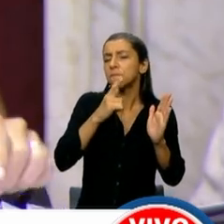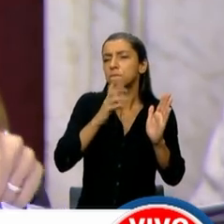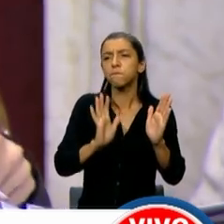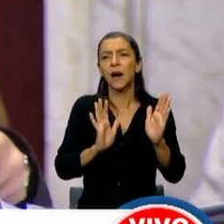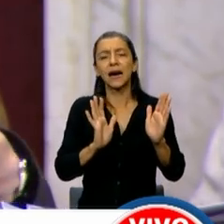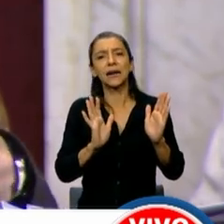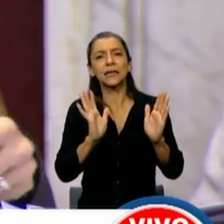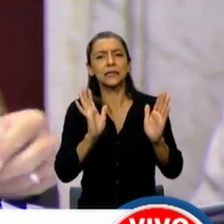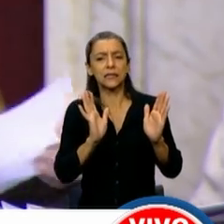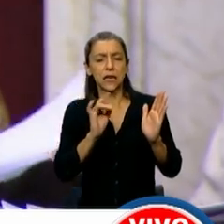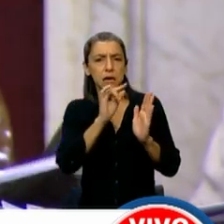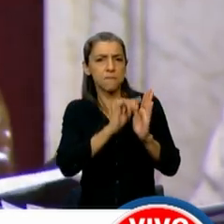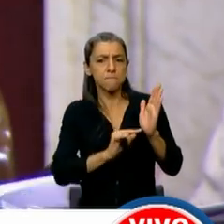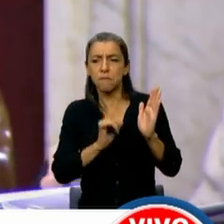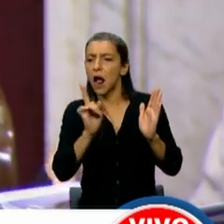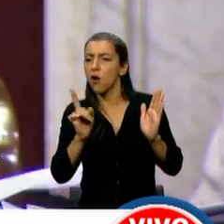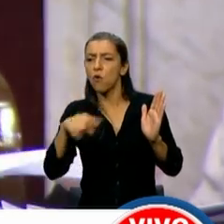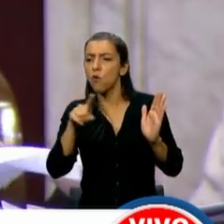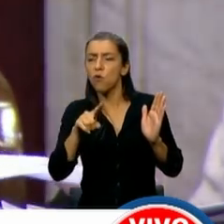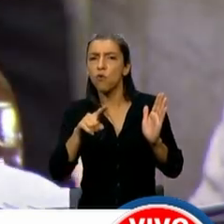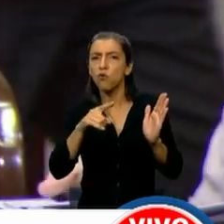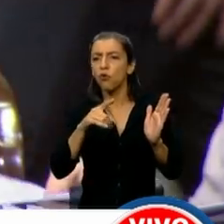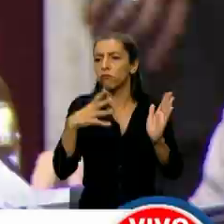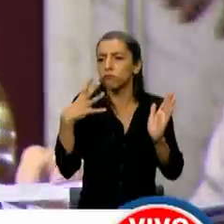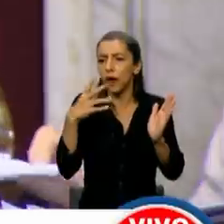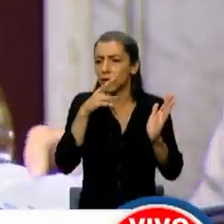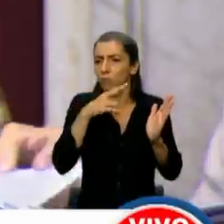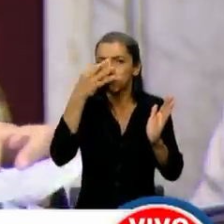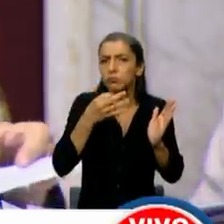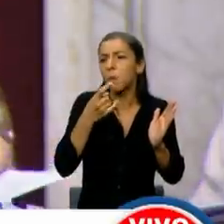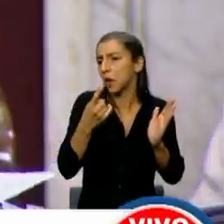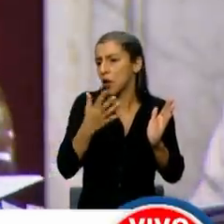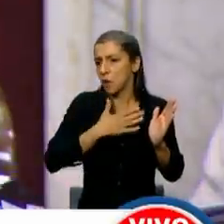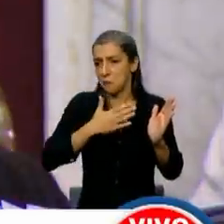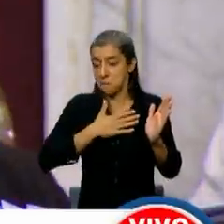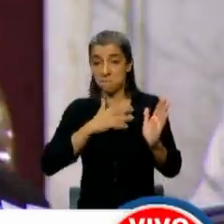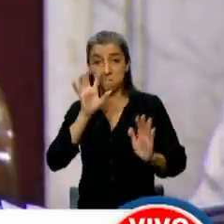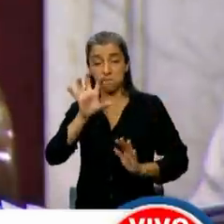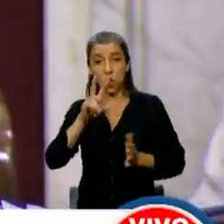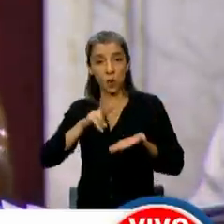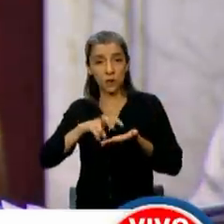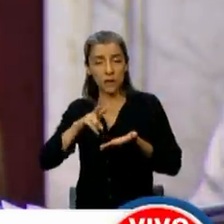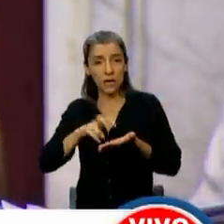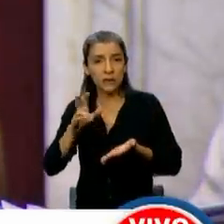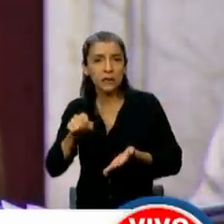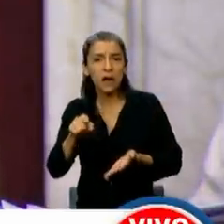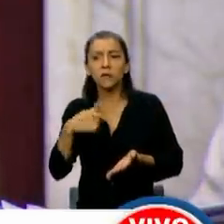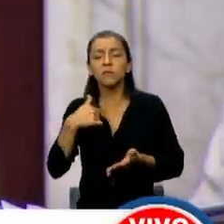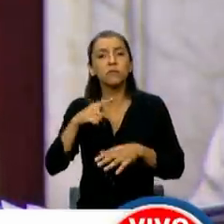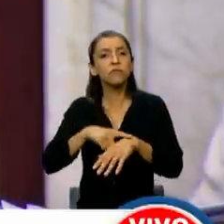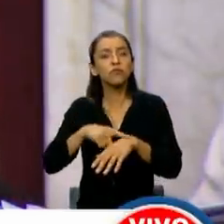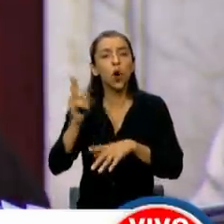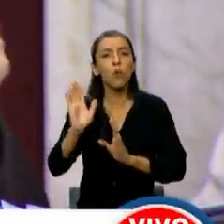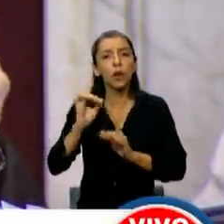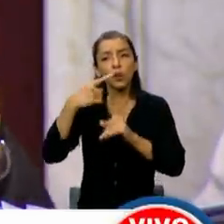estimaciones sin embargo en mi caso tengo una provincia de la provincia de salta que en estos momentos también está discutiendo en su